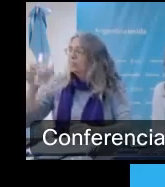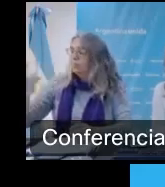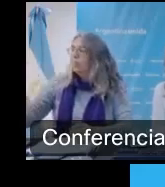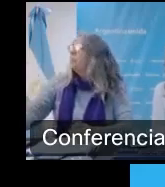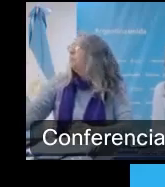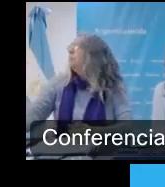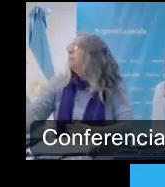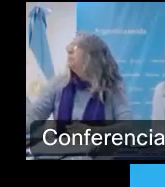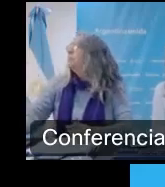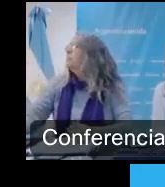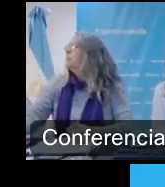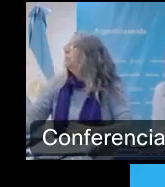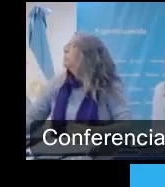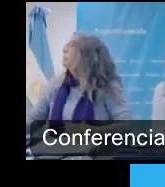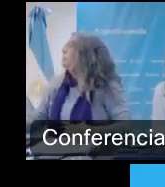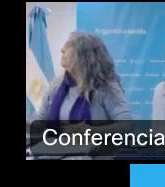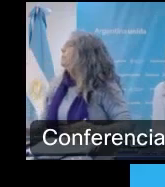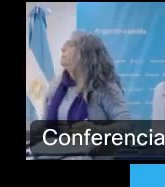escuchar.